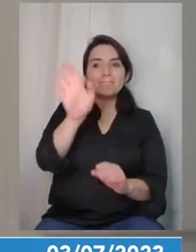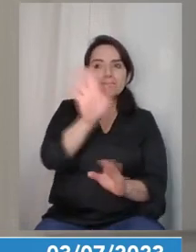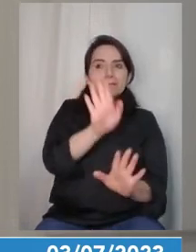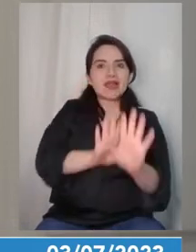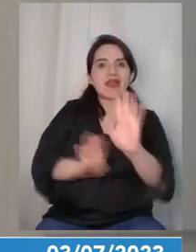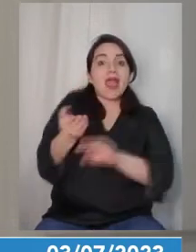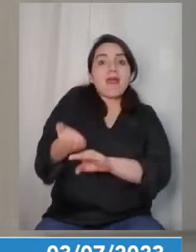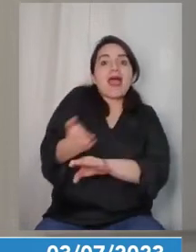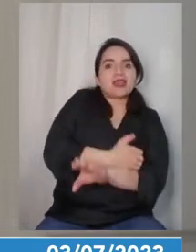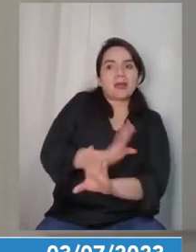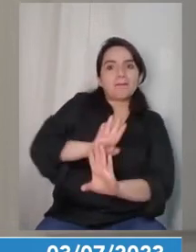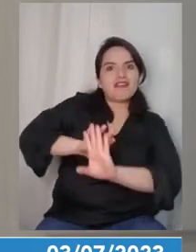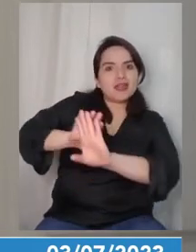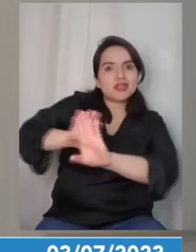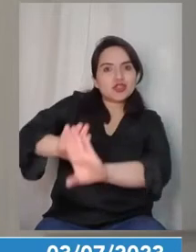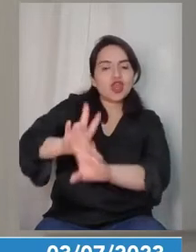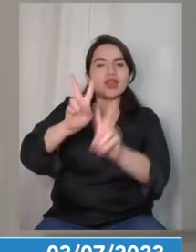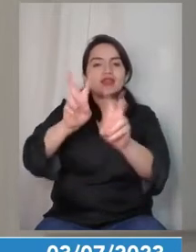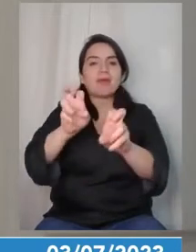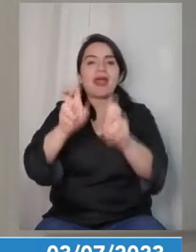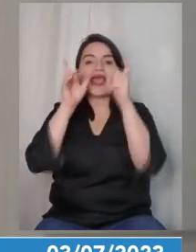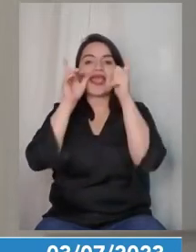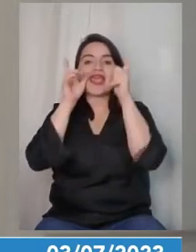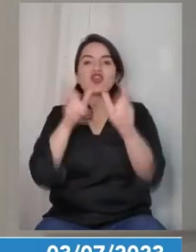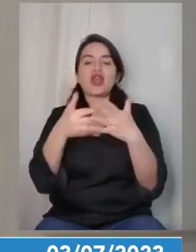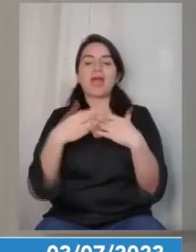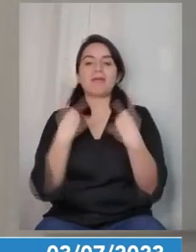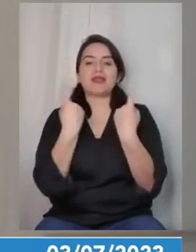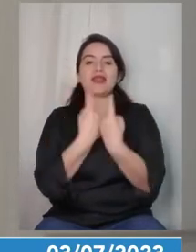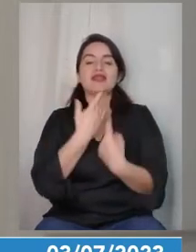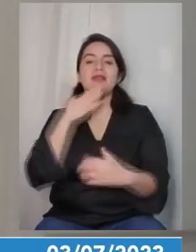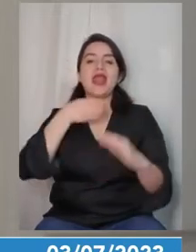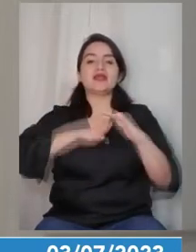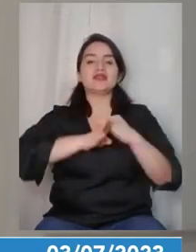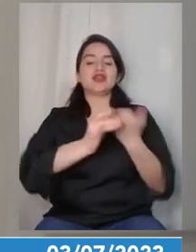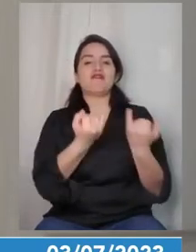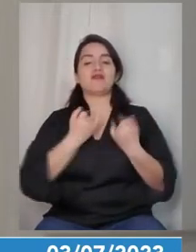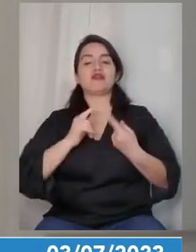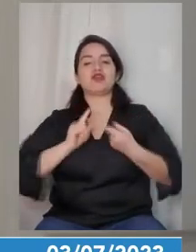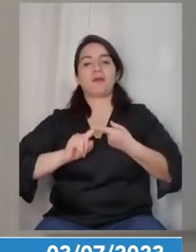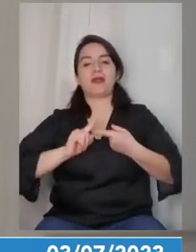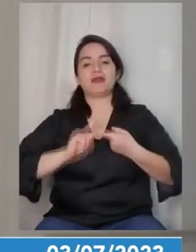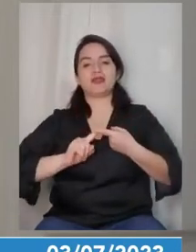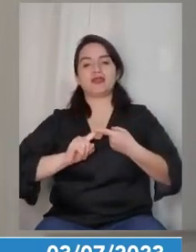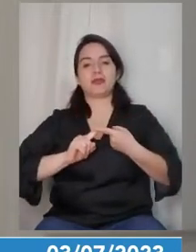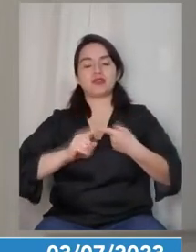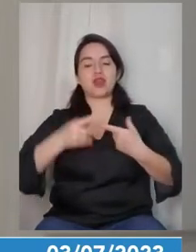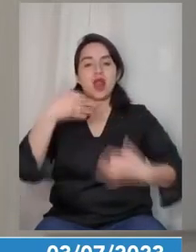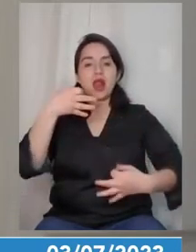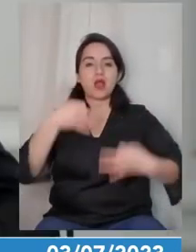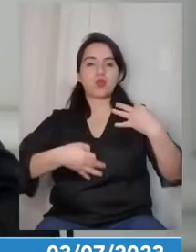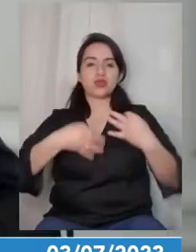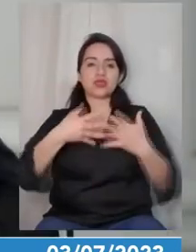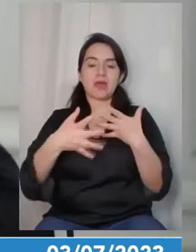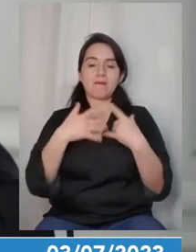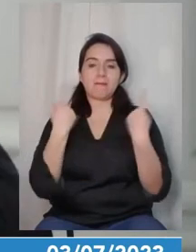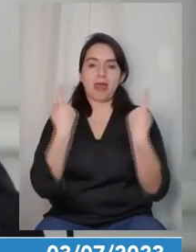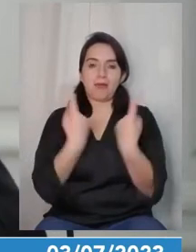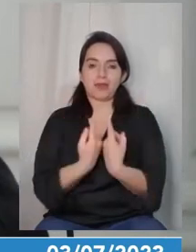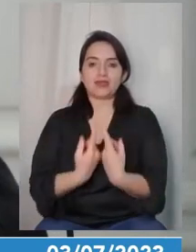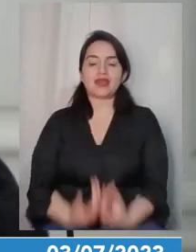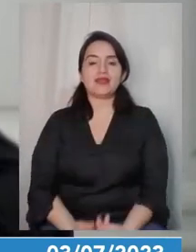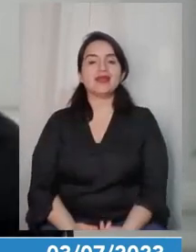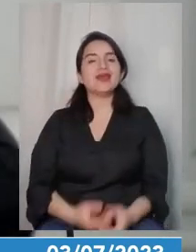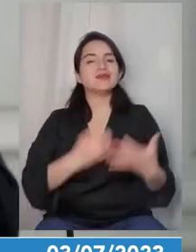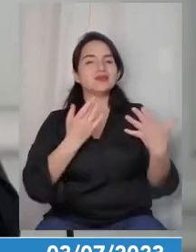ambiental, y el acceso a la información, a la participación y a la justicia ambiental. Muchas gracias. Muchas gracias, Jimena